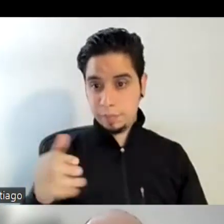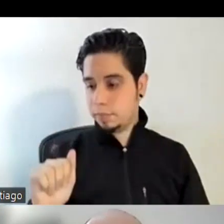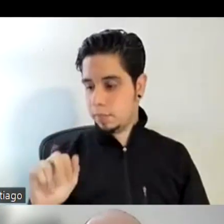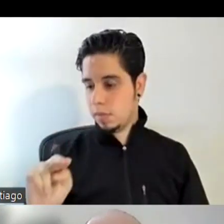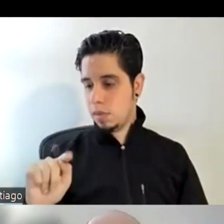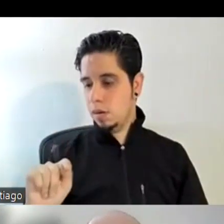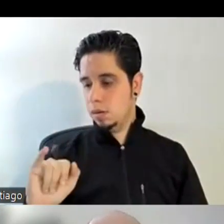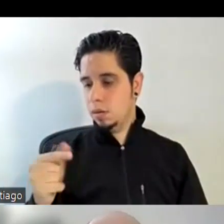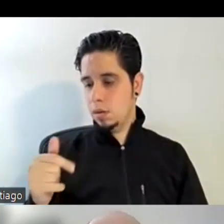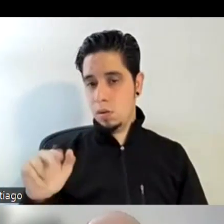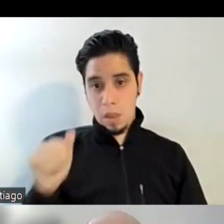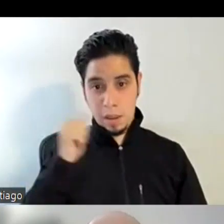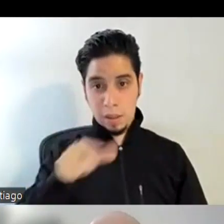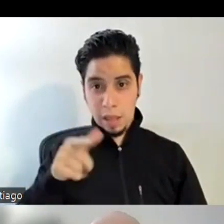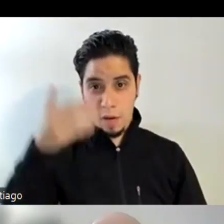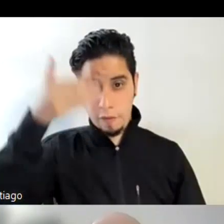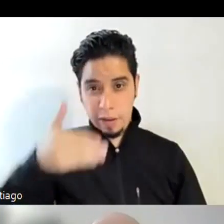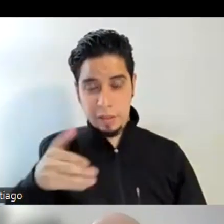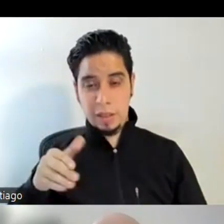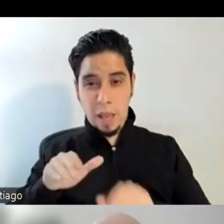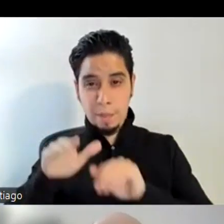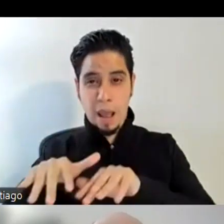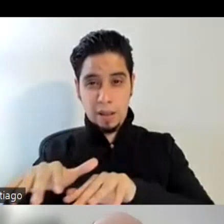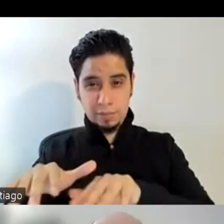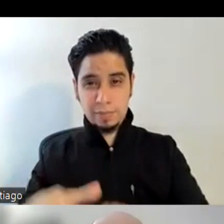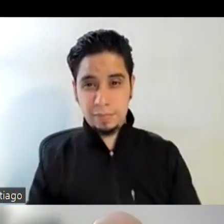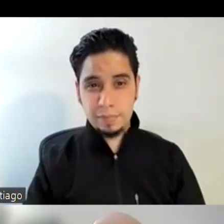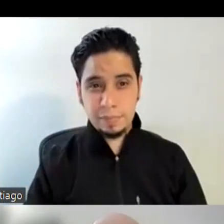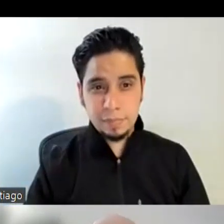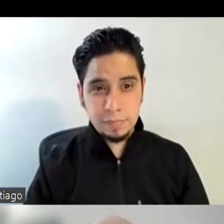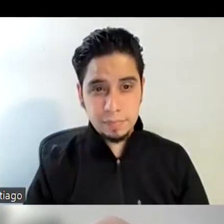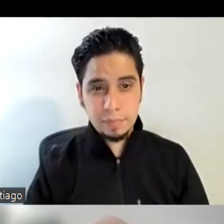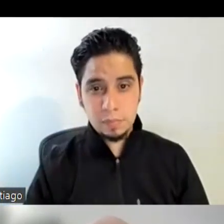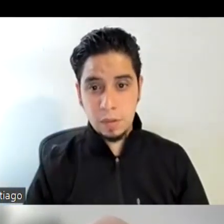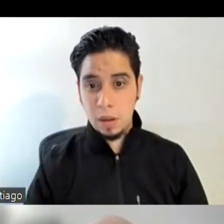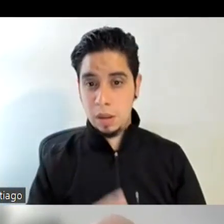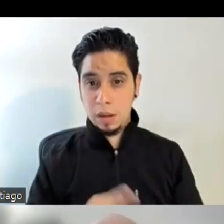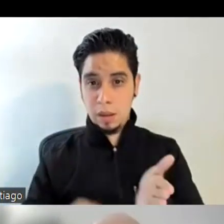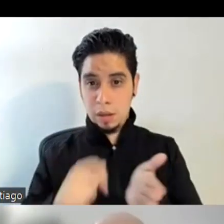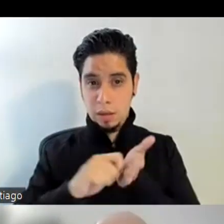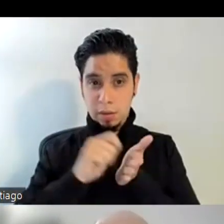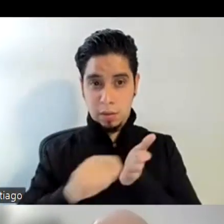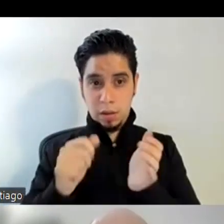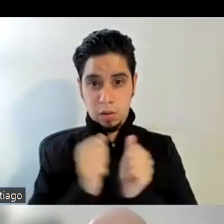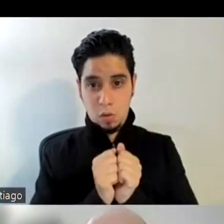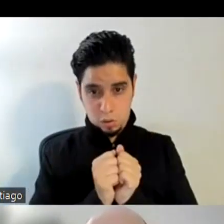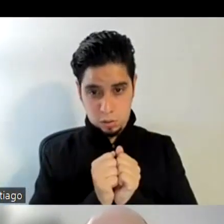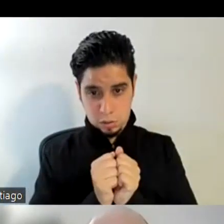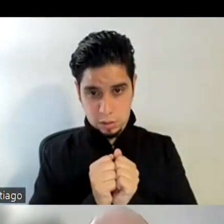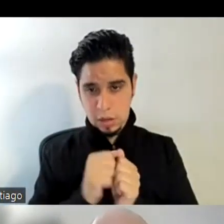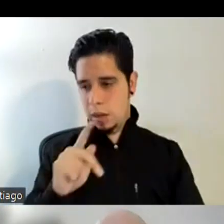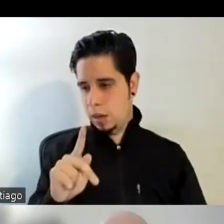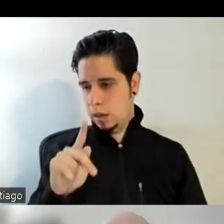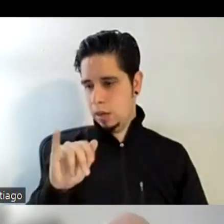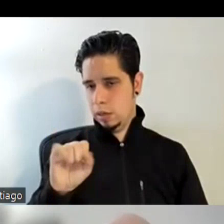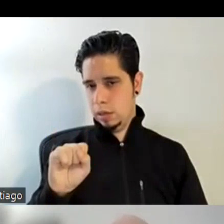Antígona, esta está frente al mar. Antígona frente al mar, que escribiste tú conjunto con Kisha Tiquina. Correcto, es